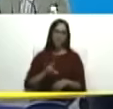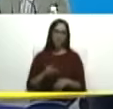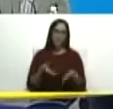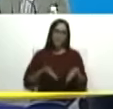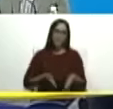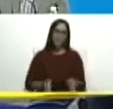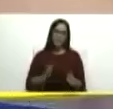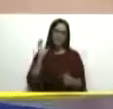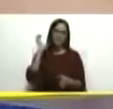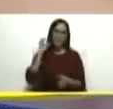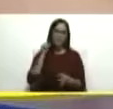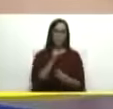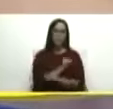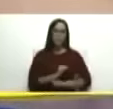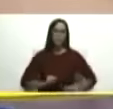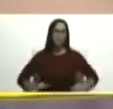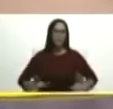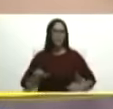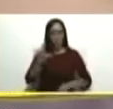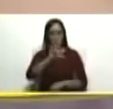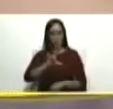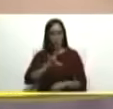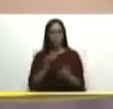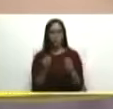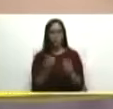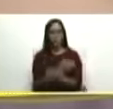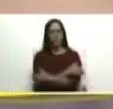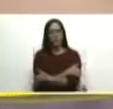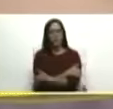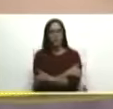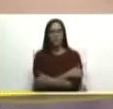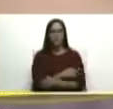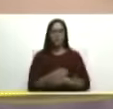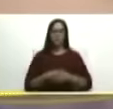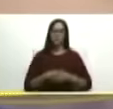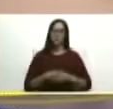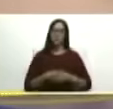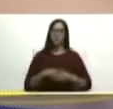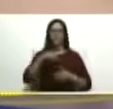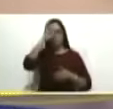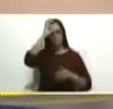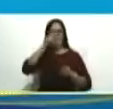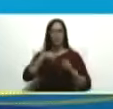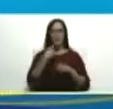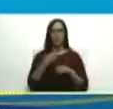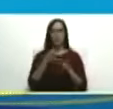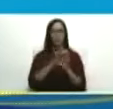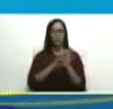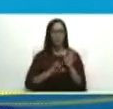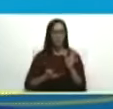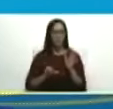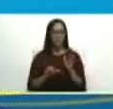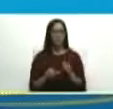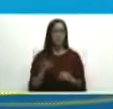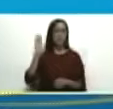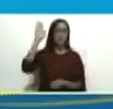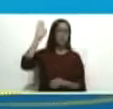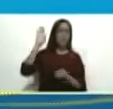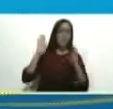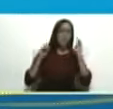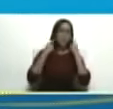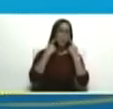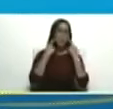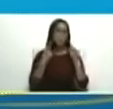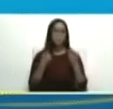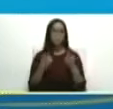estado Portuguesa, que lo quiere mucho y lo abraza. No sé qué otro constituyente habrá por ahí que levante la mano.